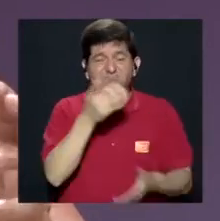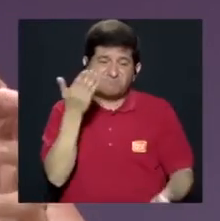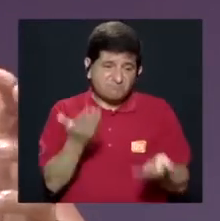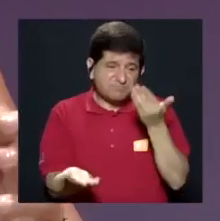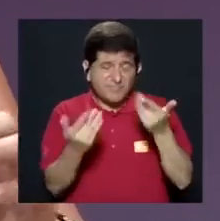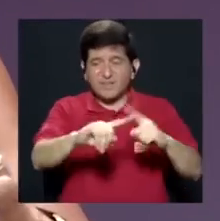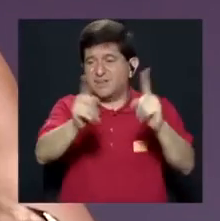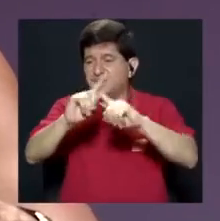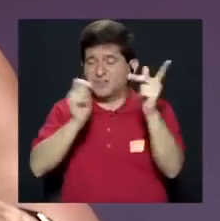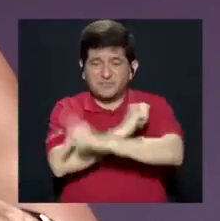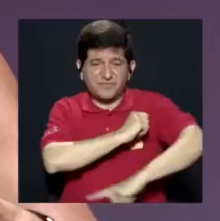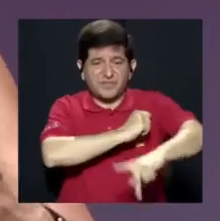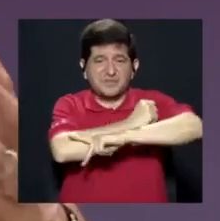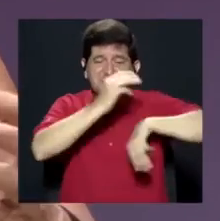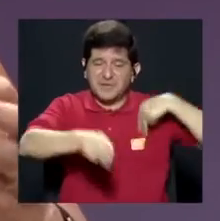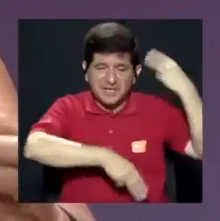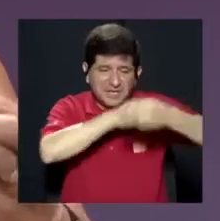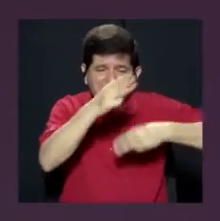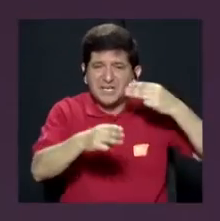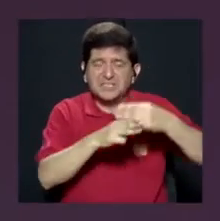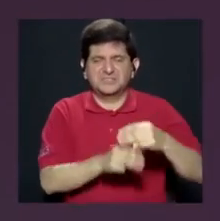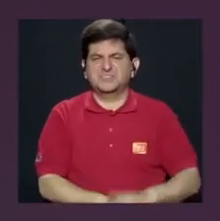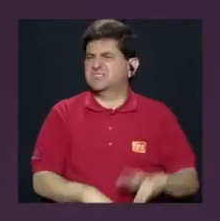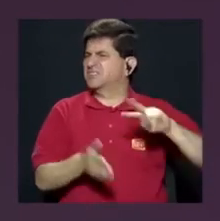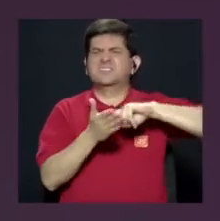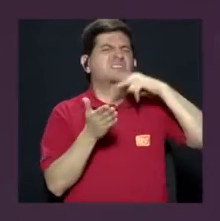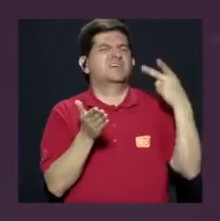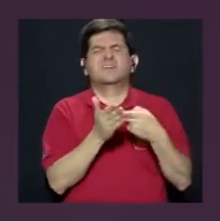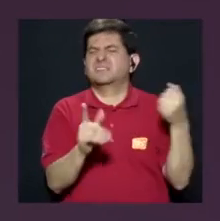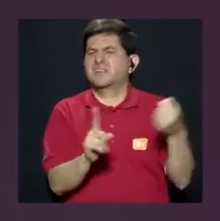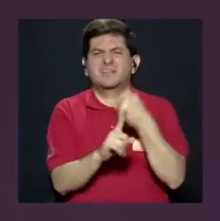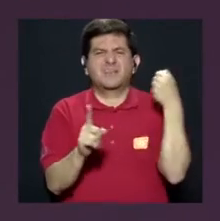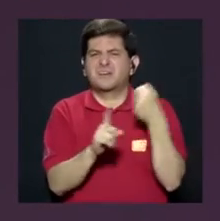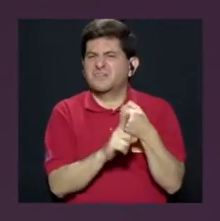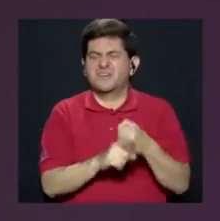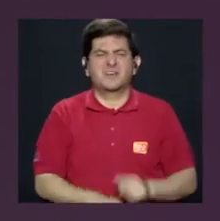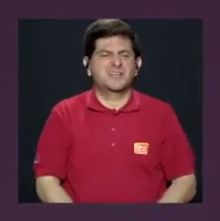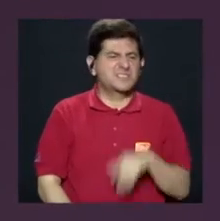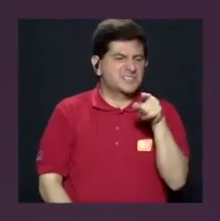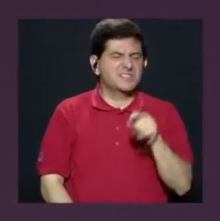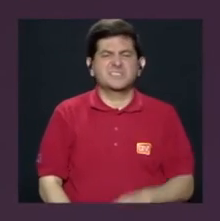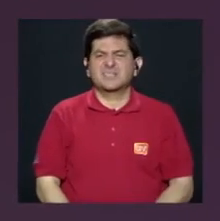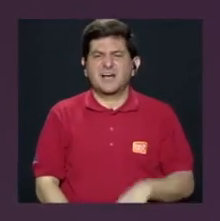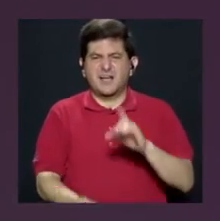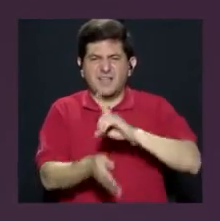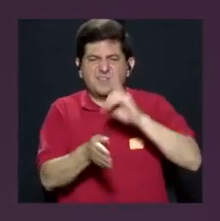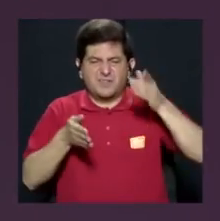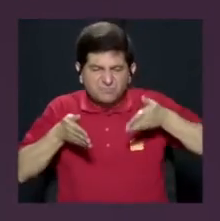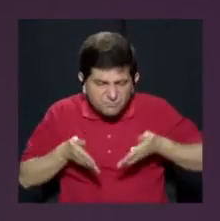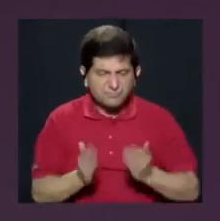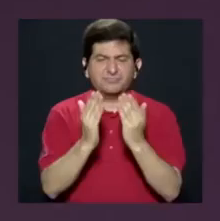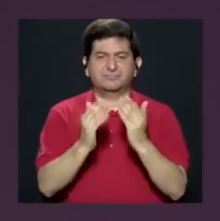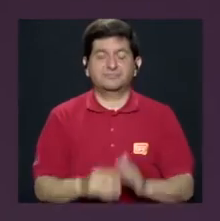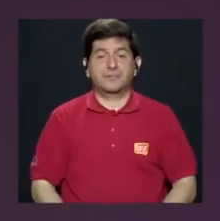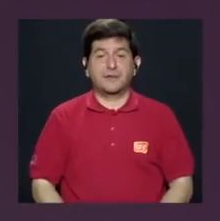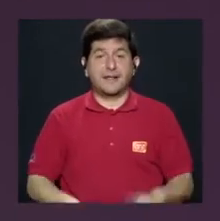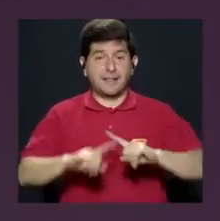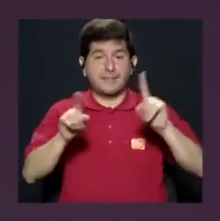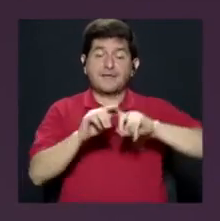posiblemente en muchos otros países del mundo. Así ¿Qué es exactamente la violencia obstétrica? ¿Qué se entiende por violencia obstétrica? Bueno, hay